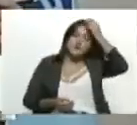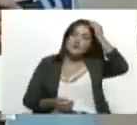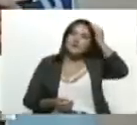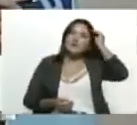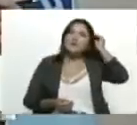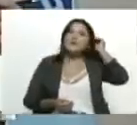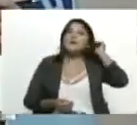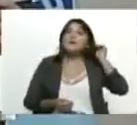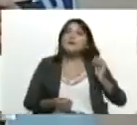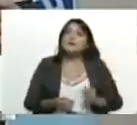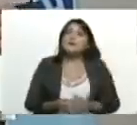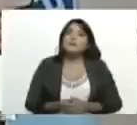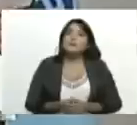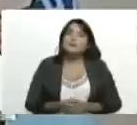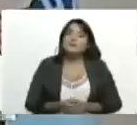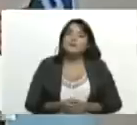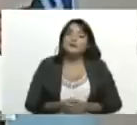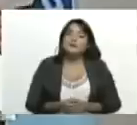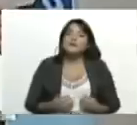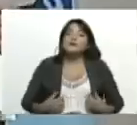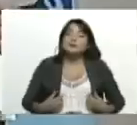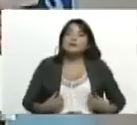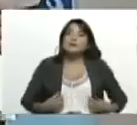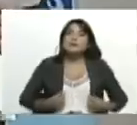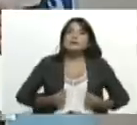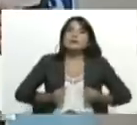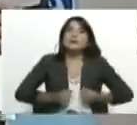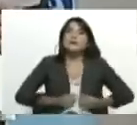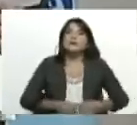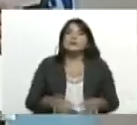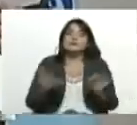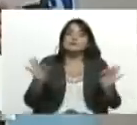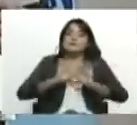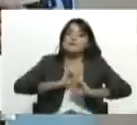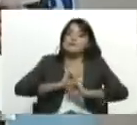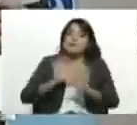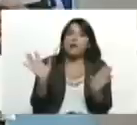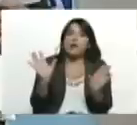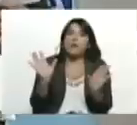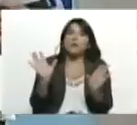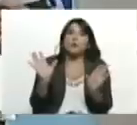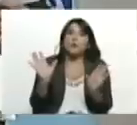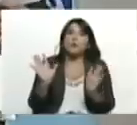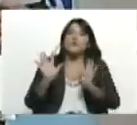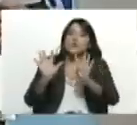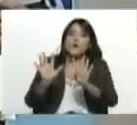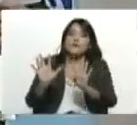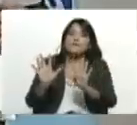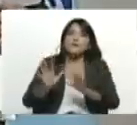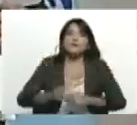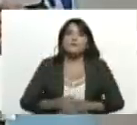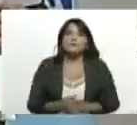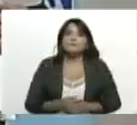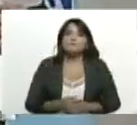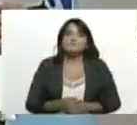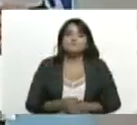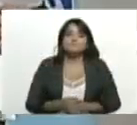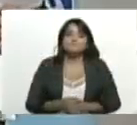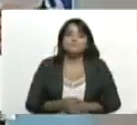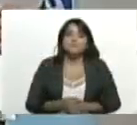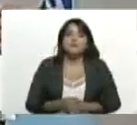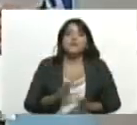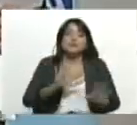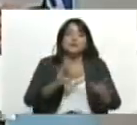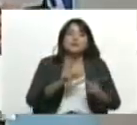a través de las medidas corporal corporales ya reales nueve con medida cautelar treinta y